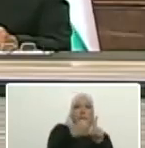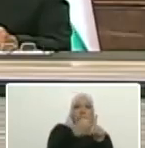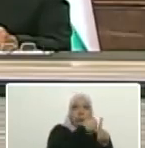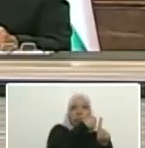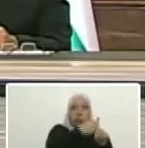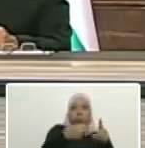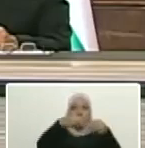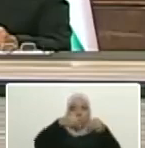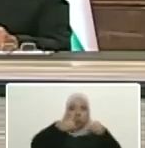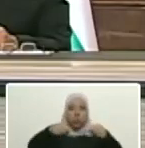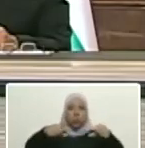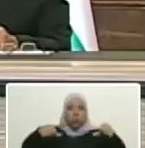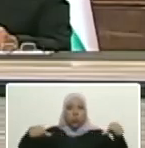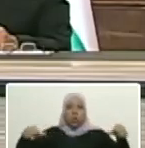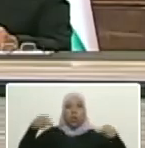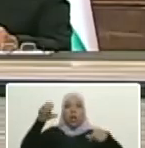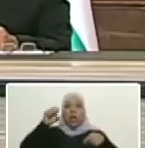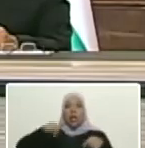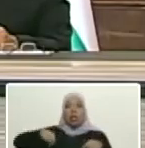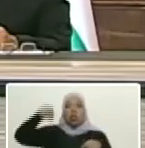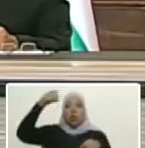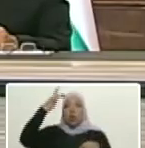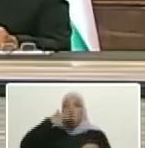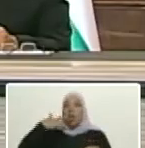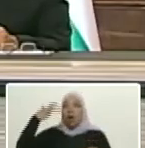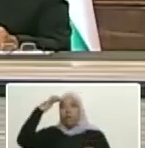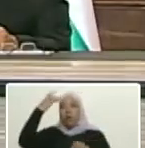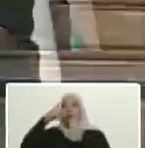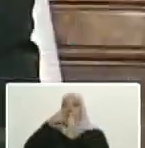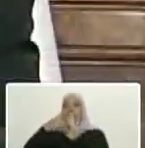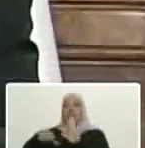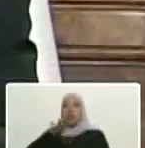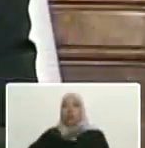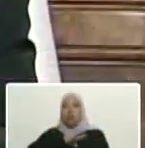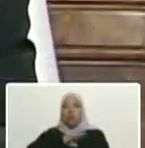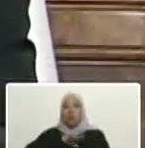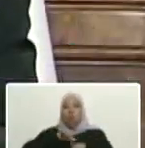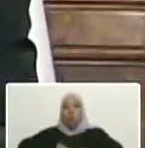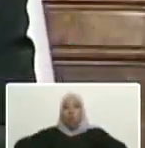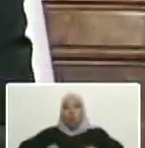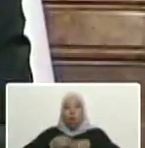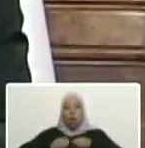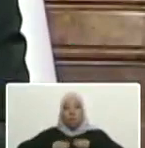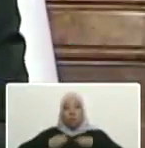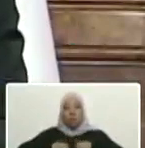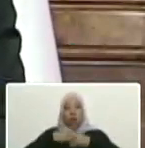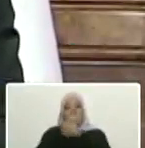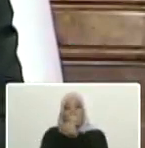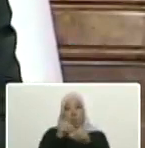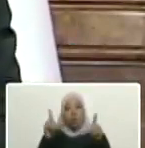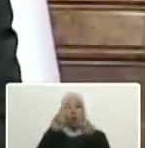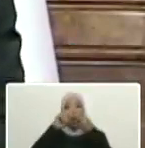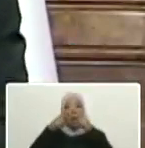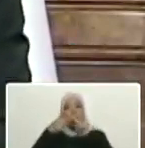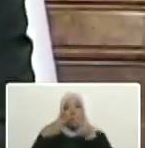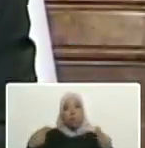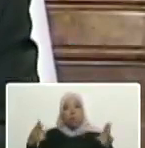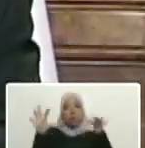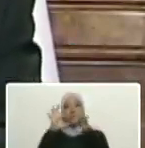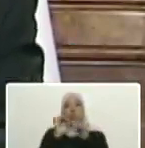del norte de África por su derecho a la tierra, a la vida, a la democracia, a la paz, a